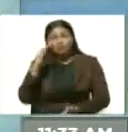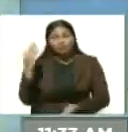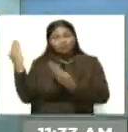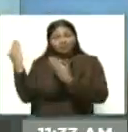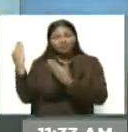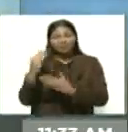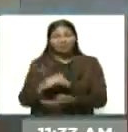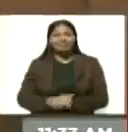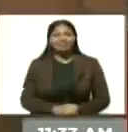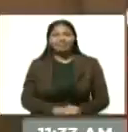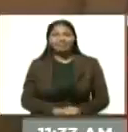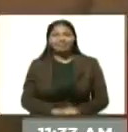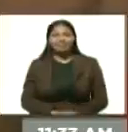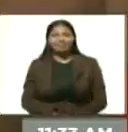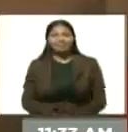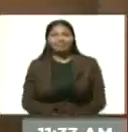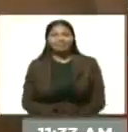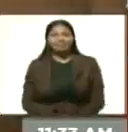contigo, adelante.